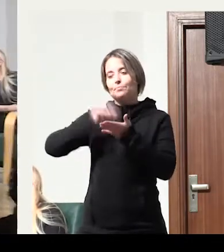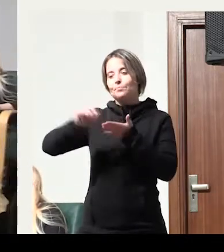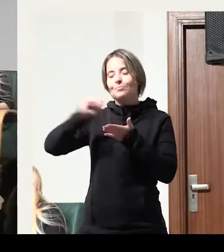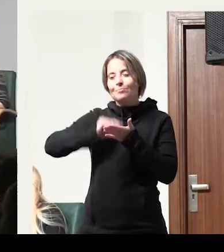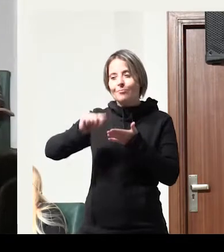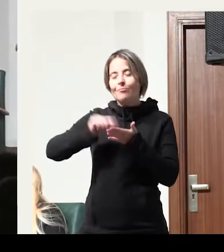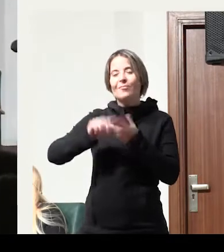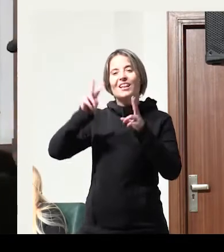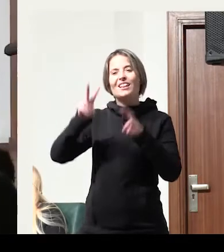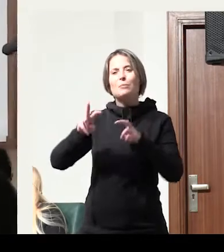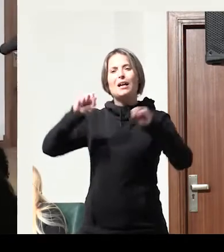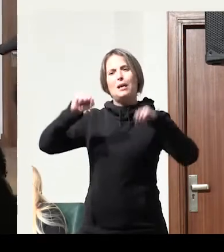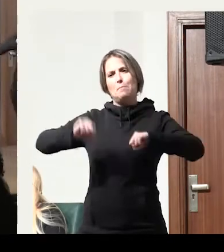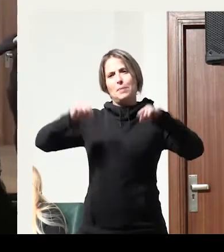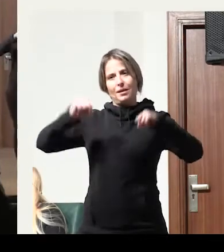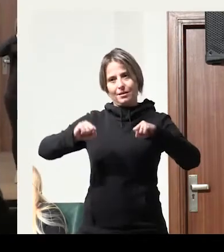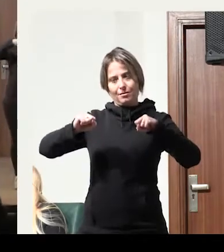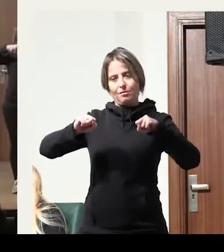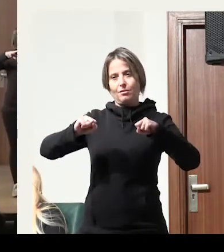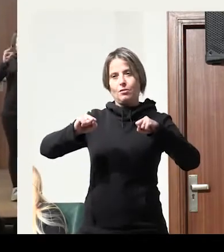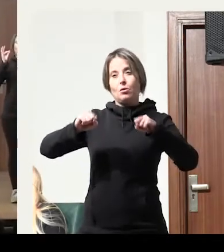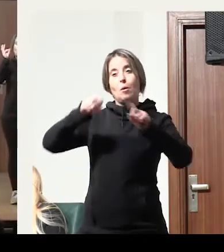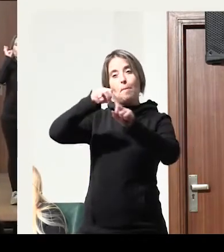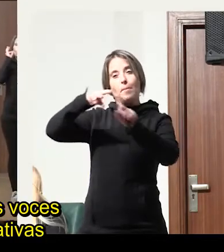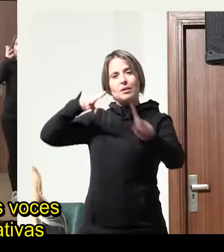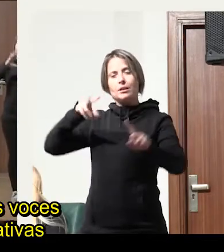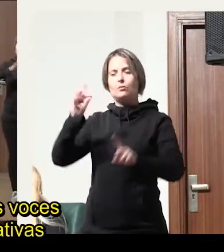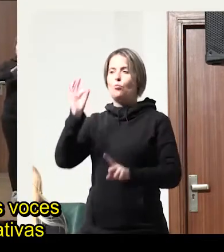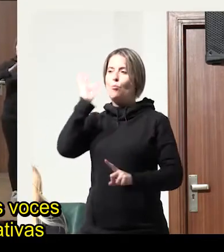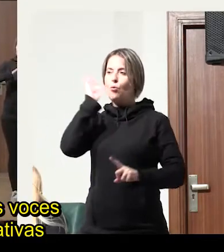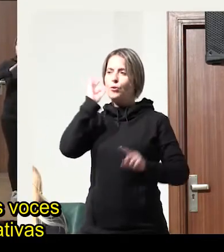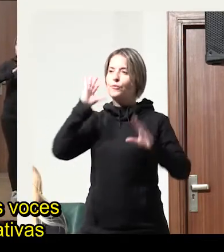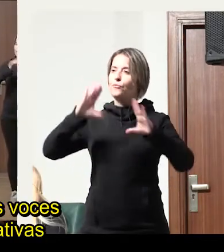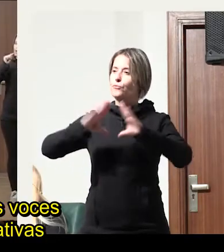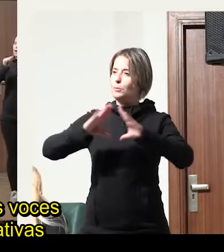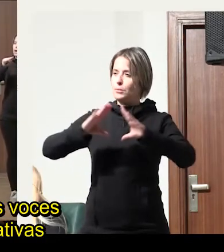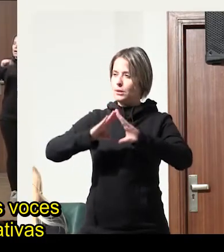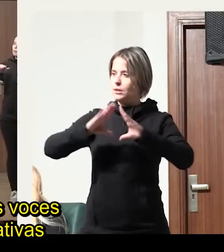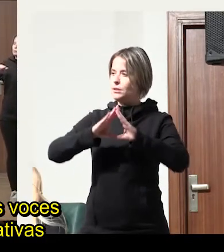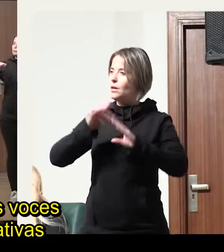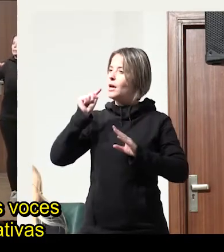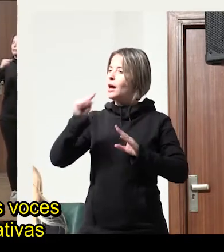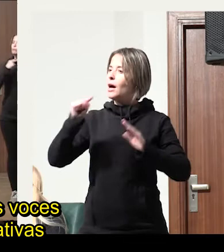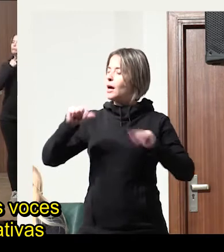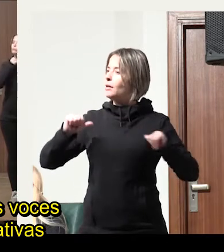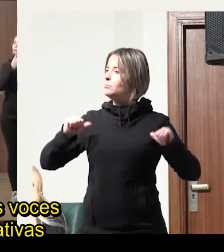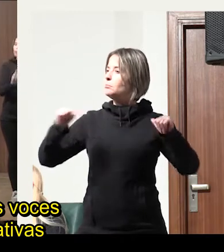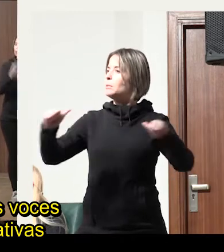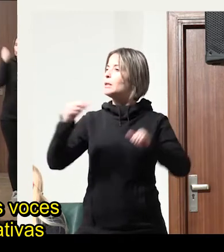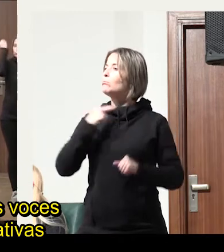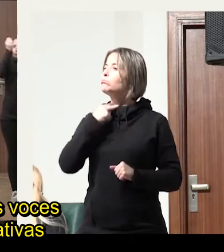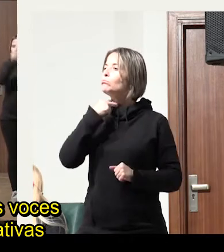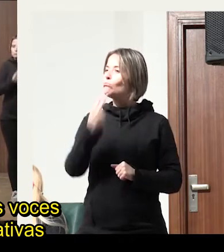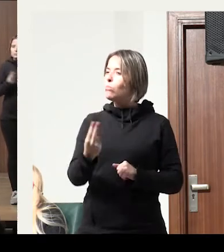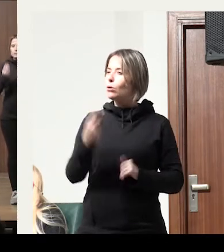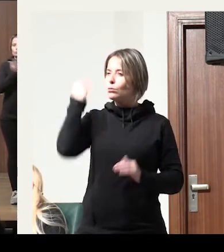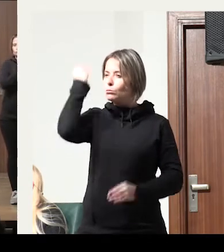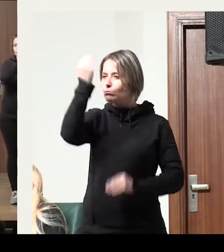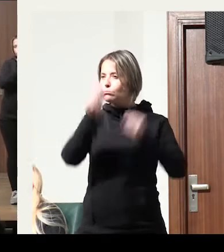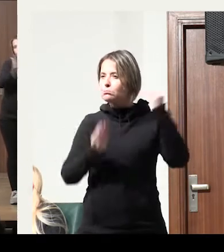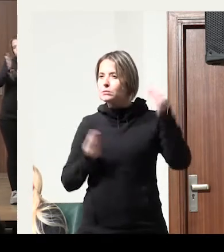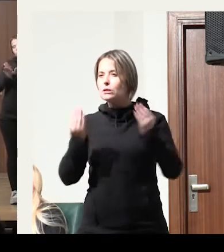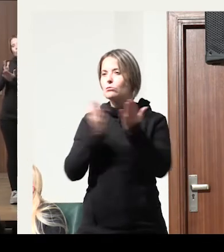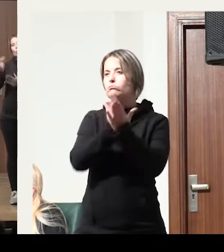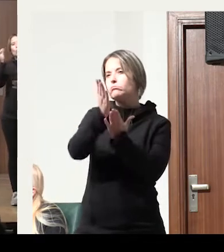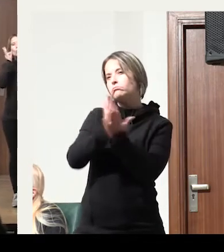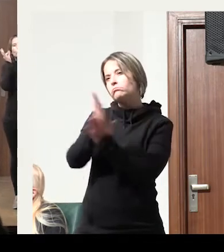envejecimiento, desde una perspectiva de mujer feminista, donde se están generando nuevas voces en busca de reflexiones y alternativas para